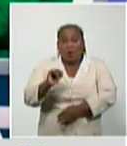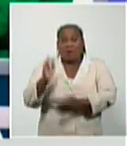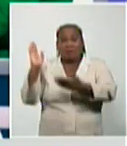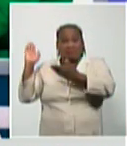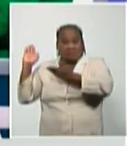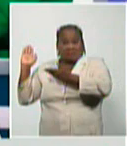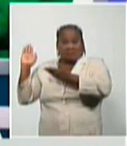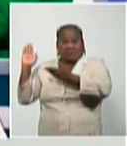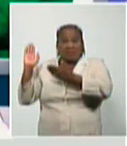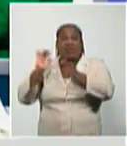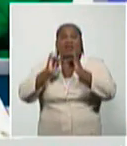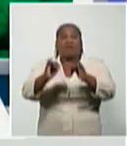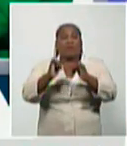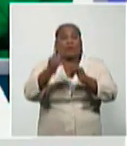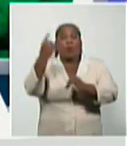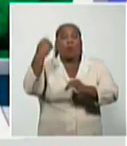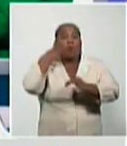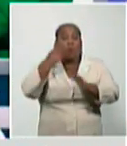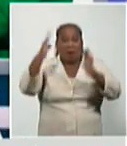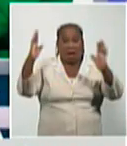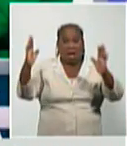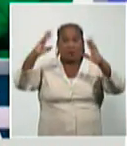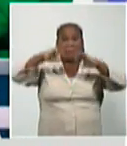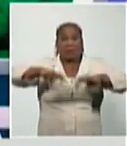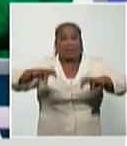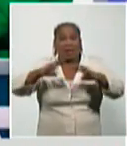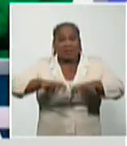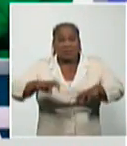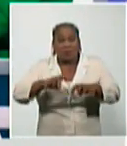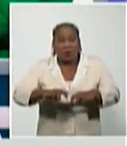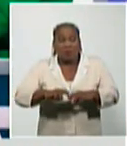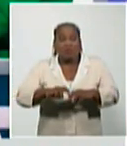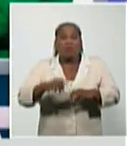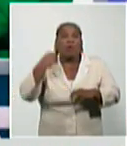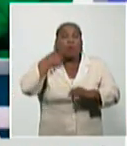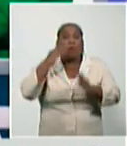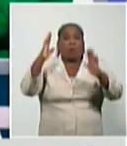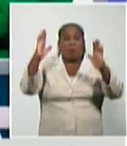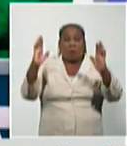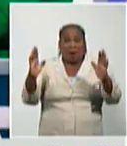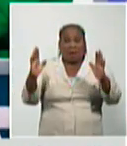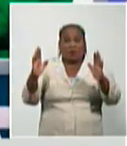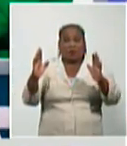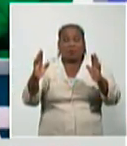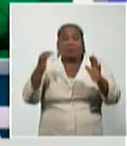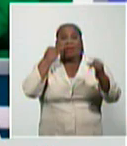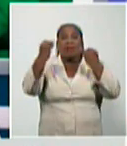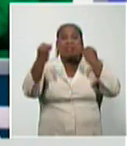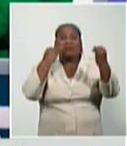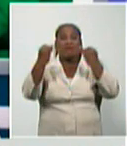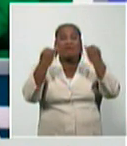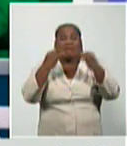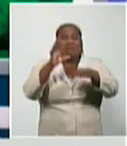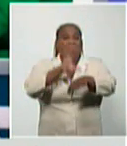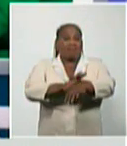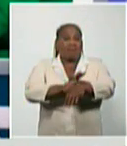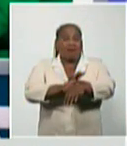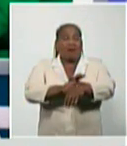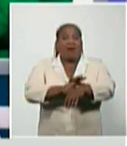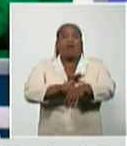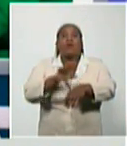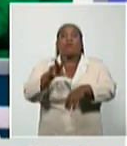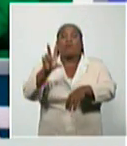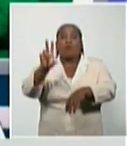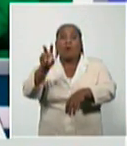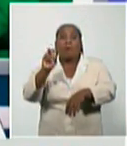año de investigación, un año de identificar algo nuevo, pero que realmente usted cada día ve